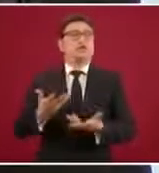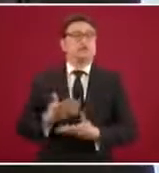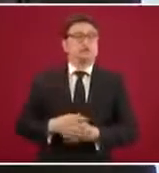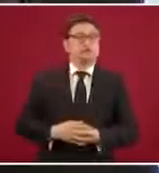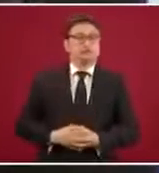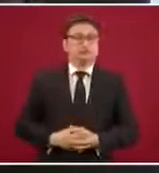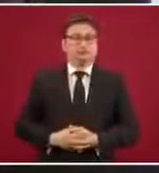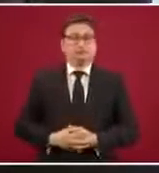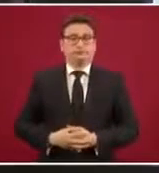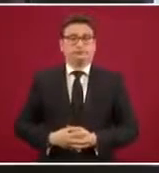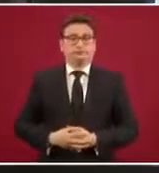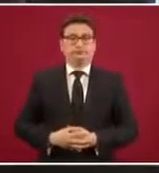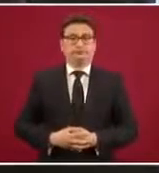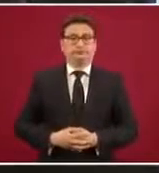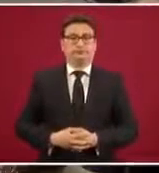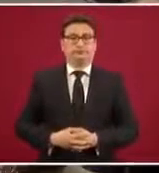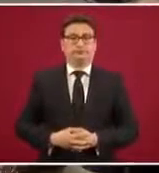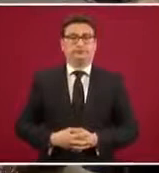a